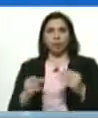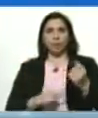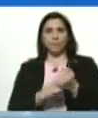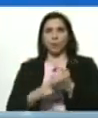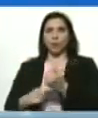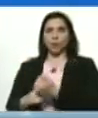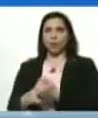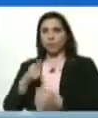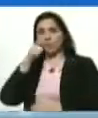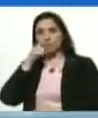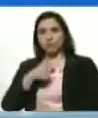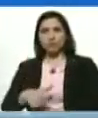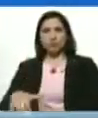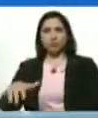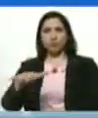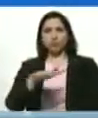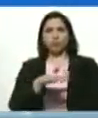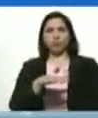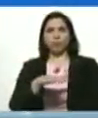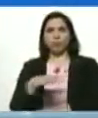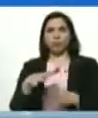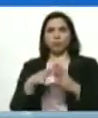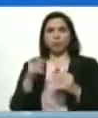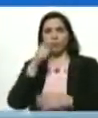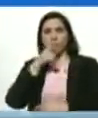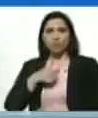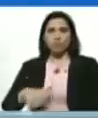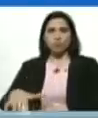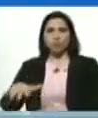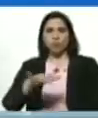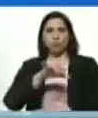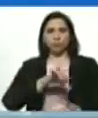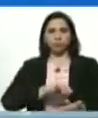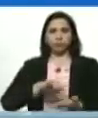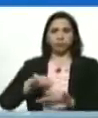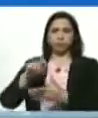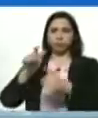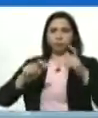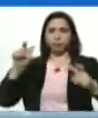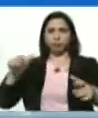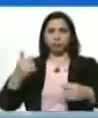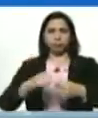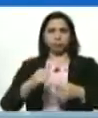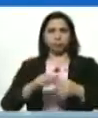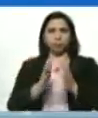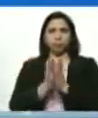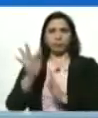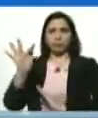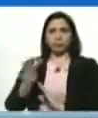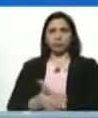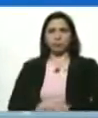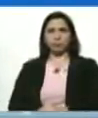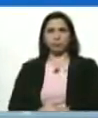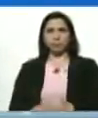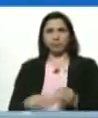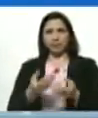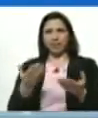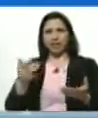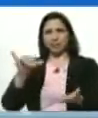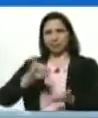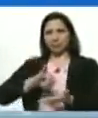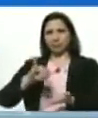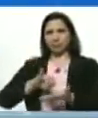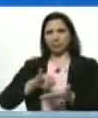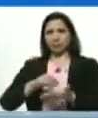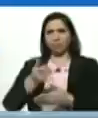del pueblo de toda la población toda la ciudadanía de maracaibo y 'san francisco' hay un foco allí